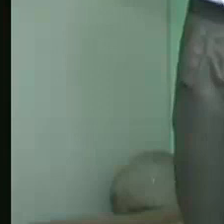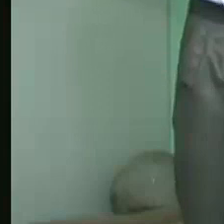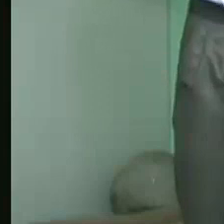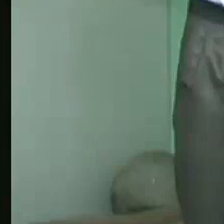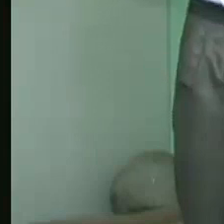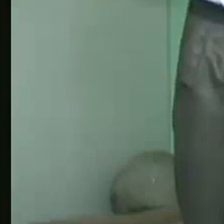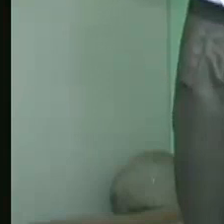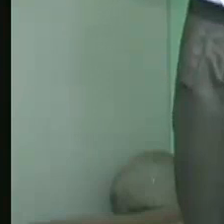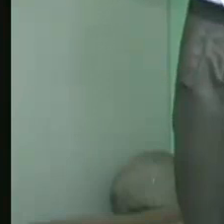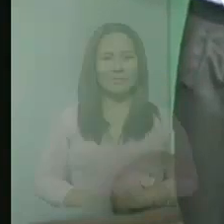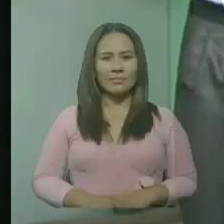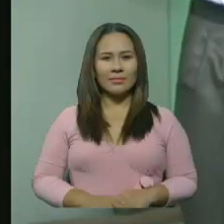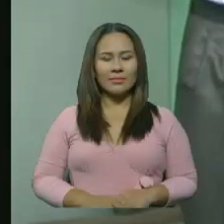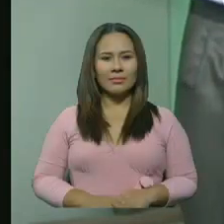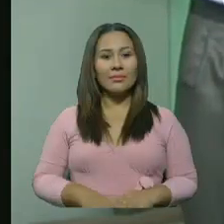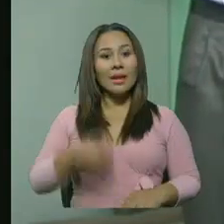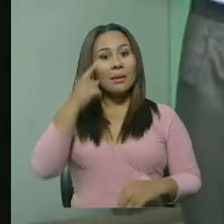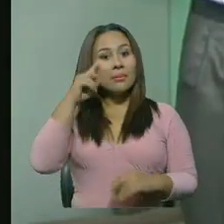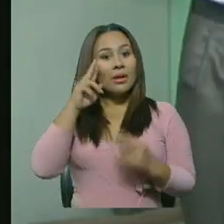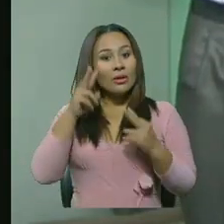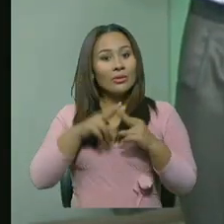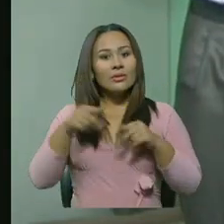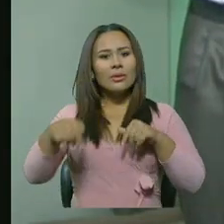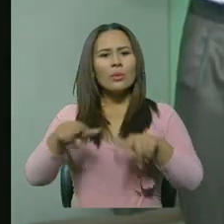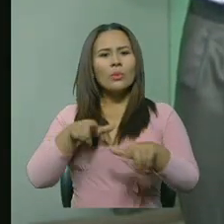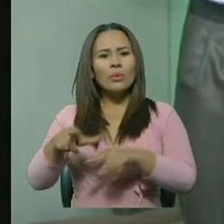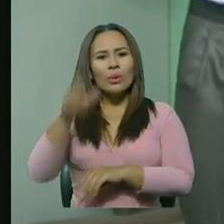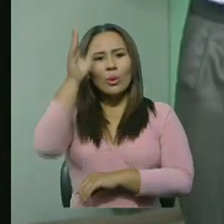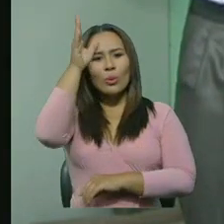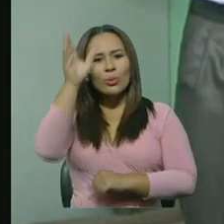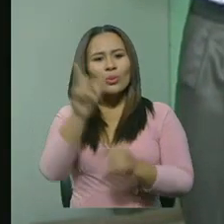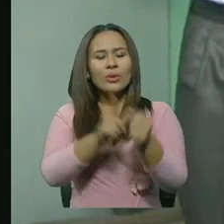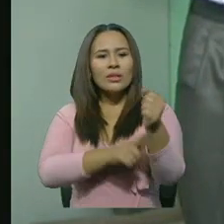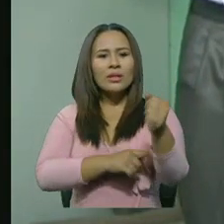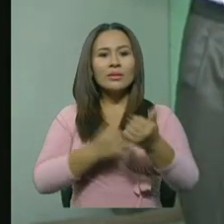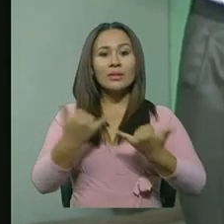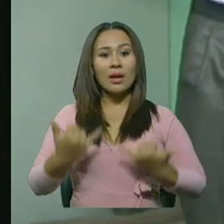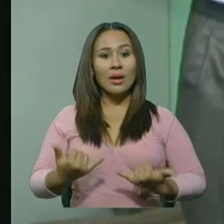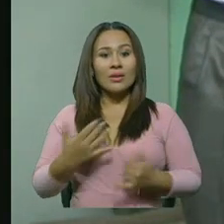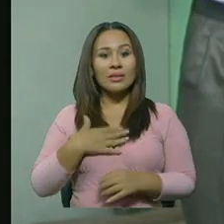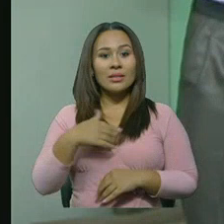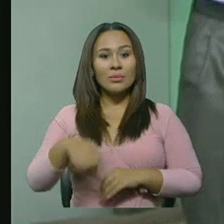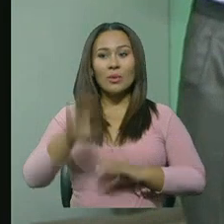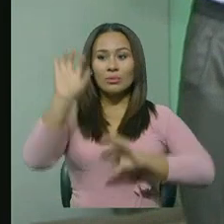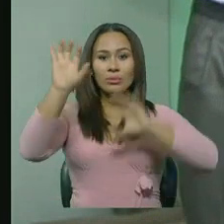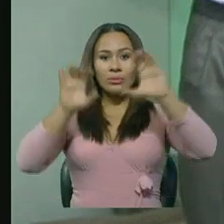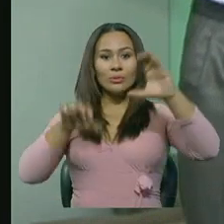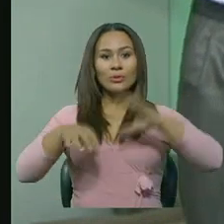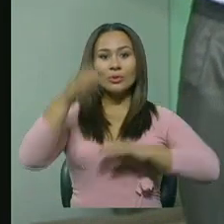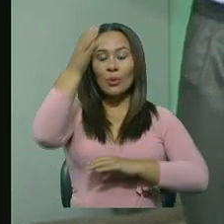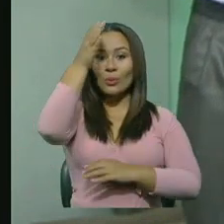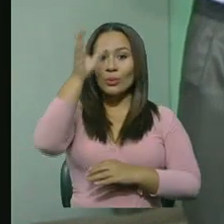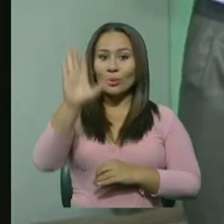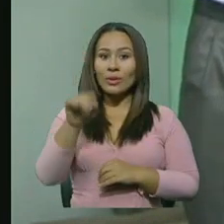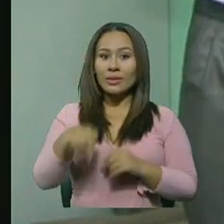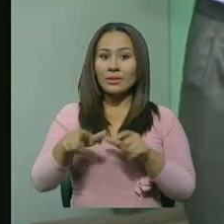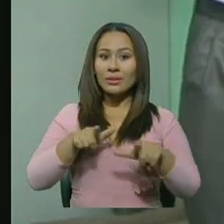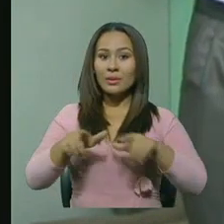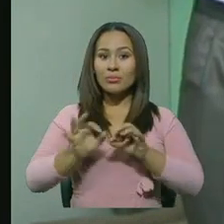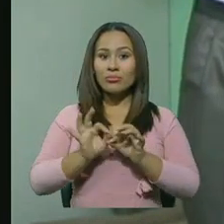Para conocer la cultura, la tradición e historia del Cantón Guano, nos encontramos en el Museo Cultural. Acá en este cantón, sin